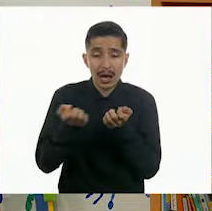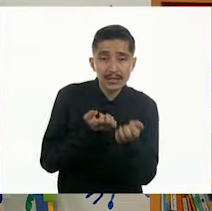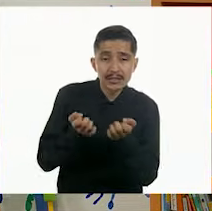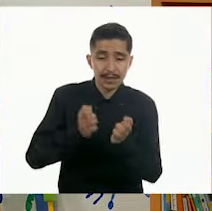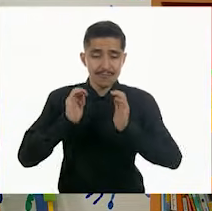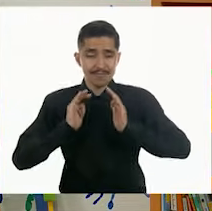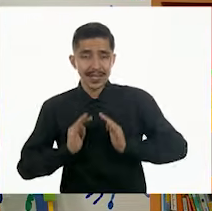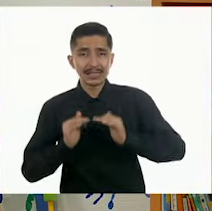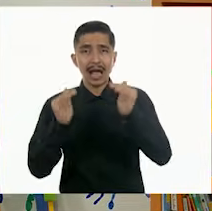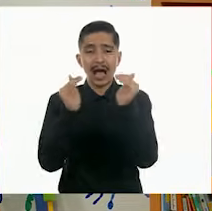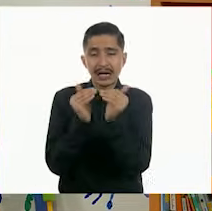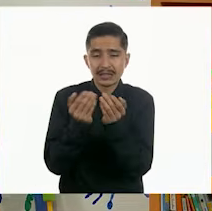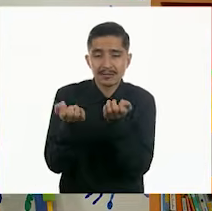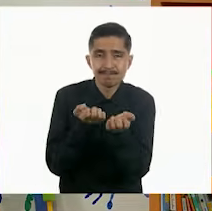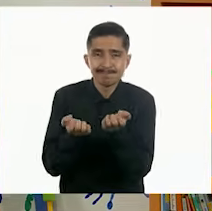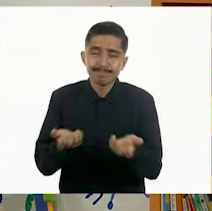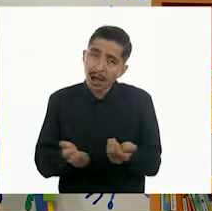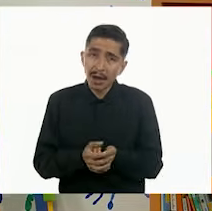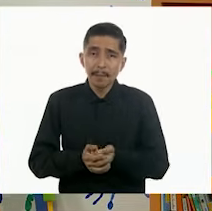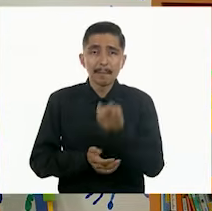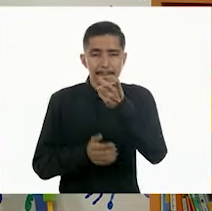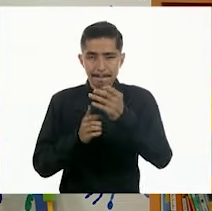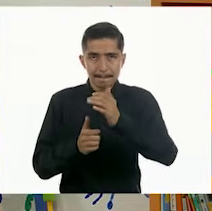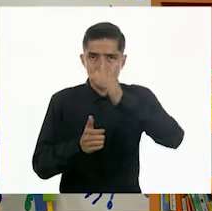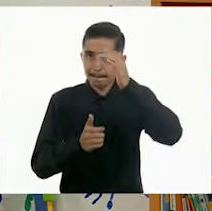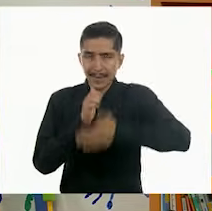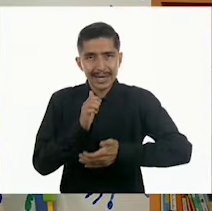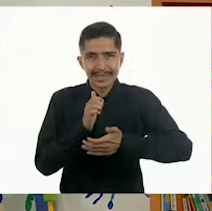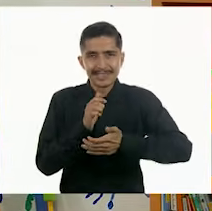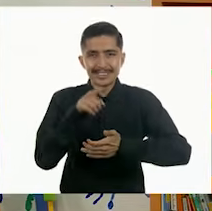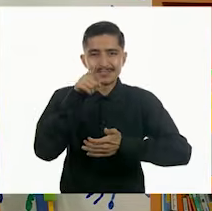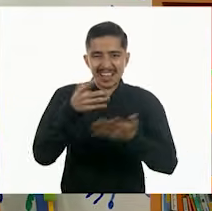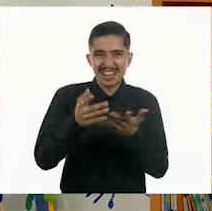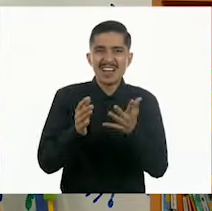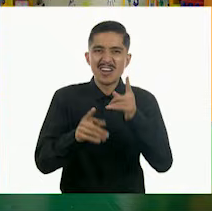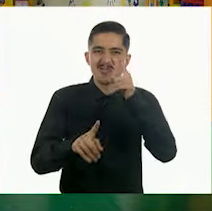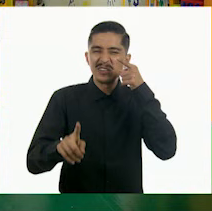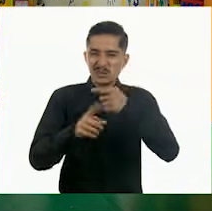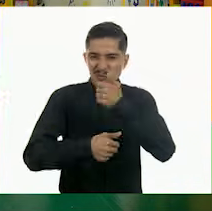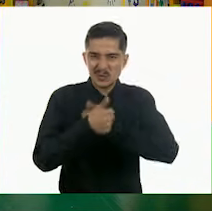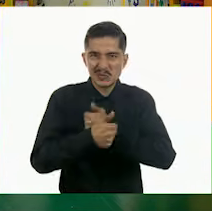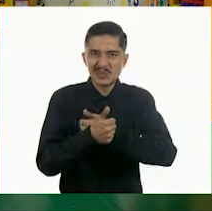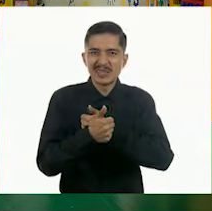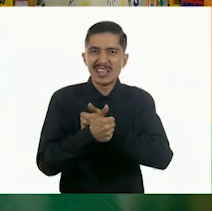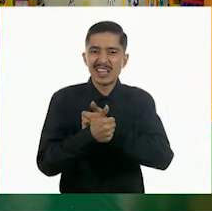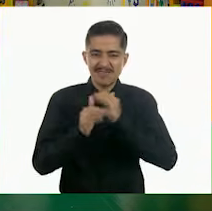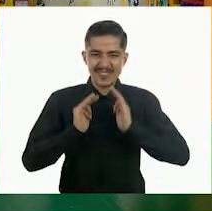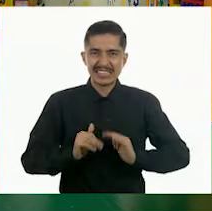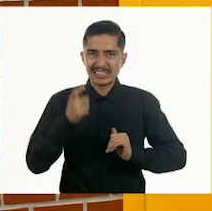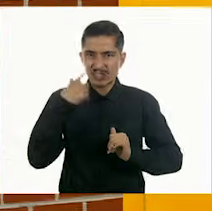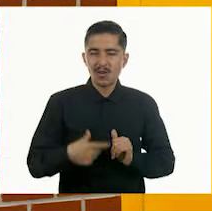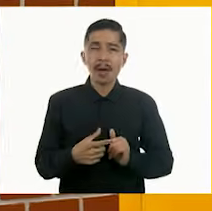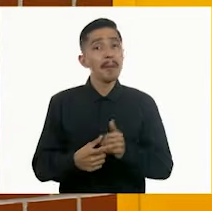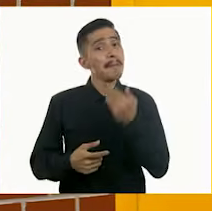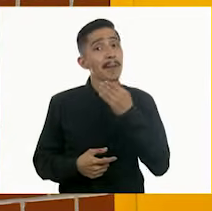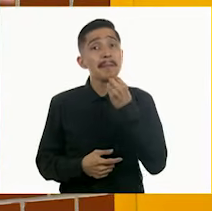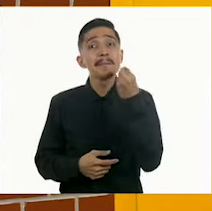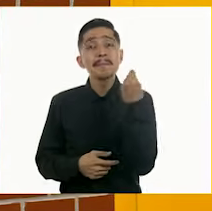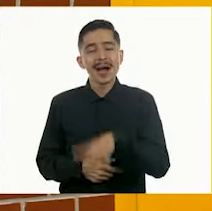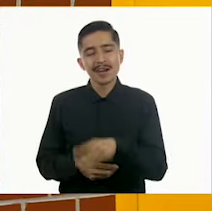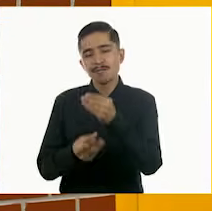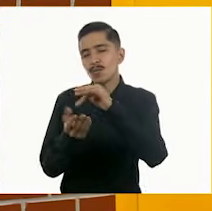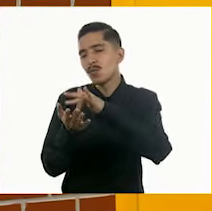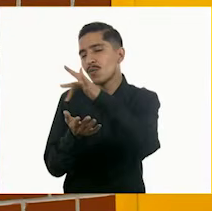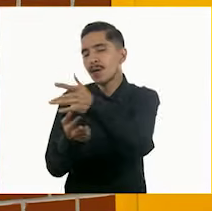en nuestra casa. Pero bueno, con esto hemos concluido nuestro reto físico. Me parece maravilloso. Maestro Julio, te